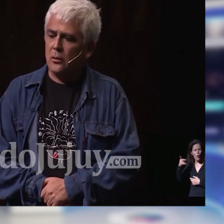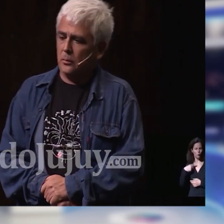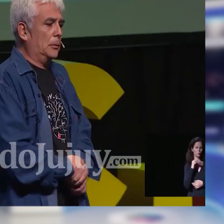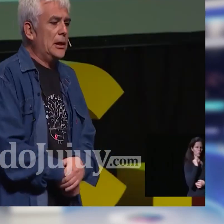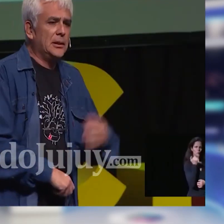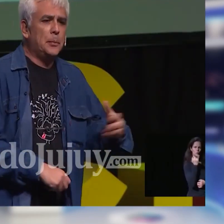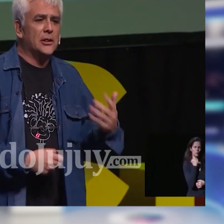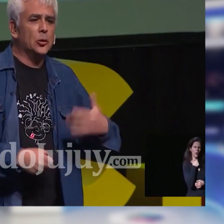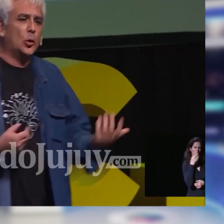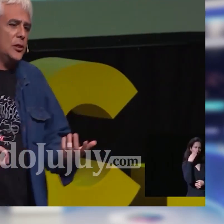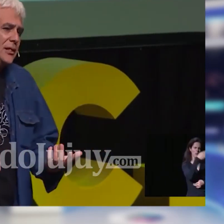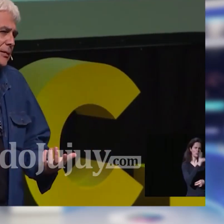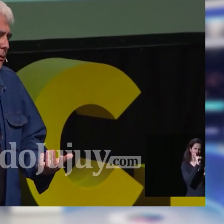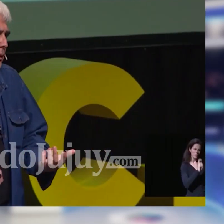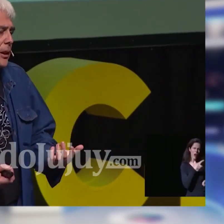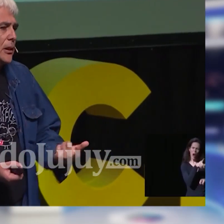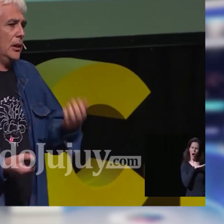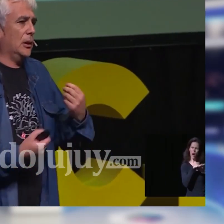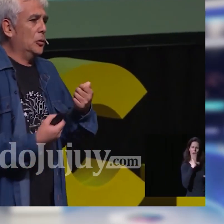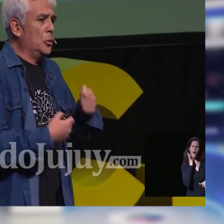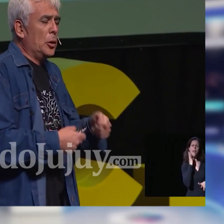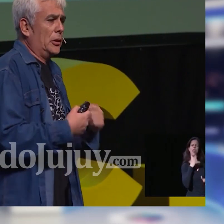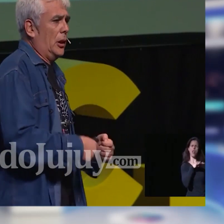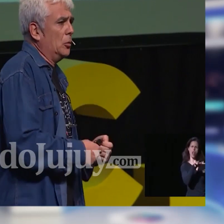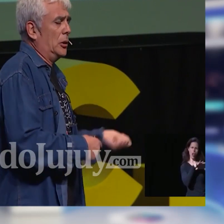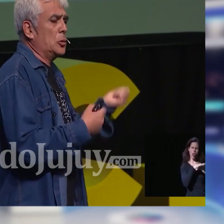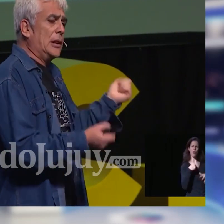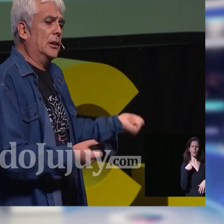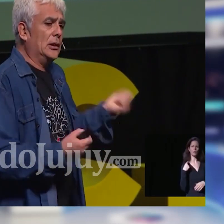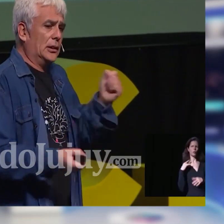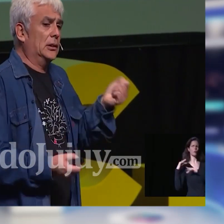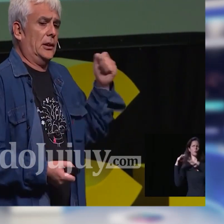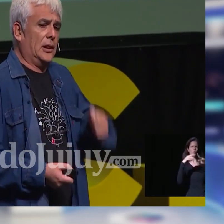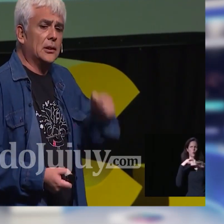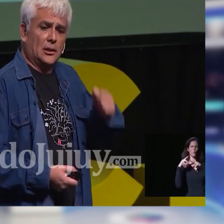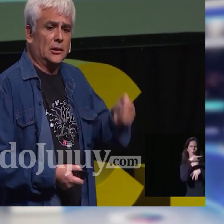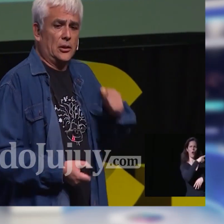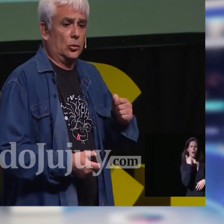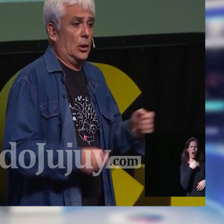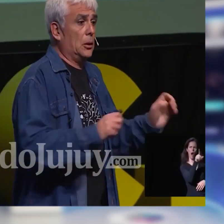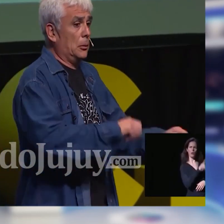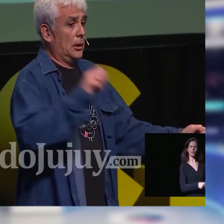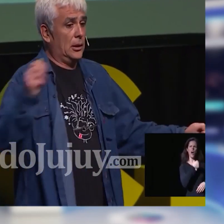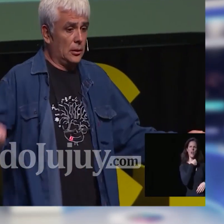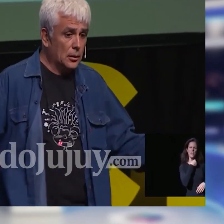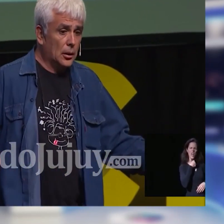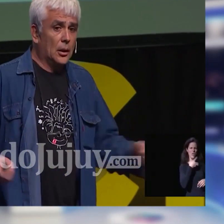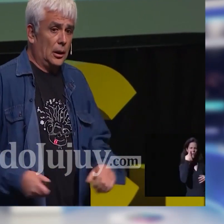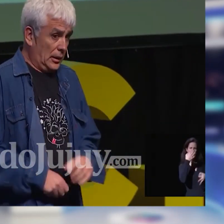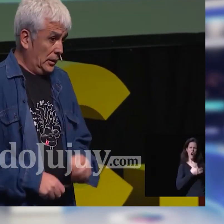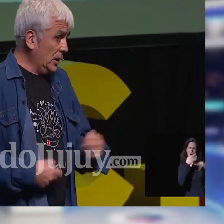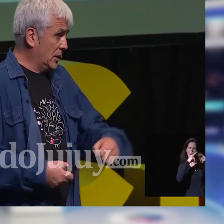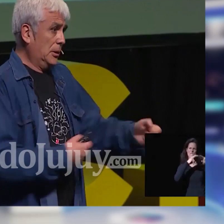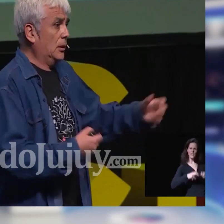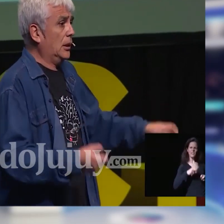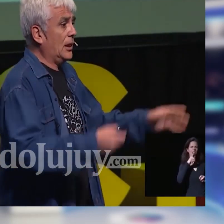pero te abre la cabeza de otra manera y te hace pensar de una manera totalmente diferente. ¿Y eso se debe al profesor o a las cosas que